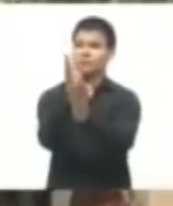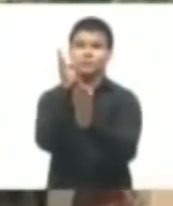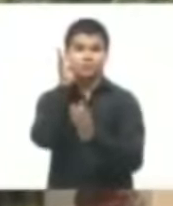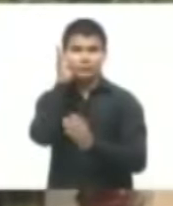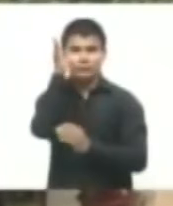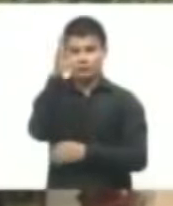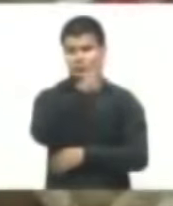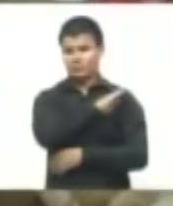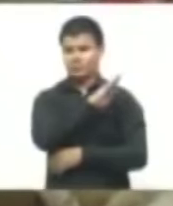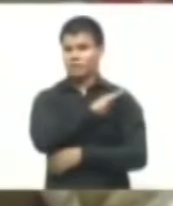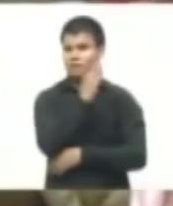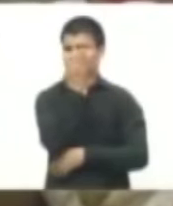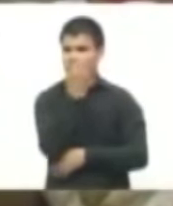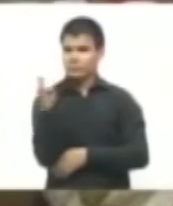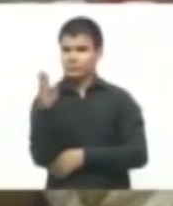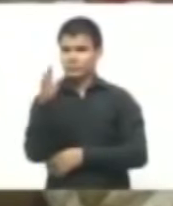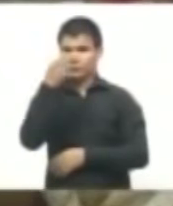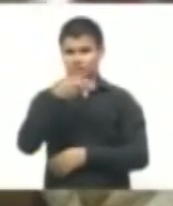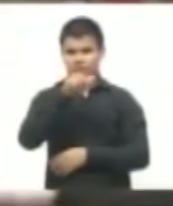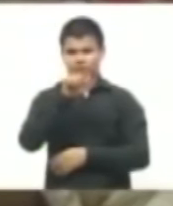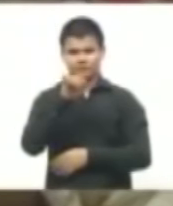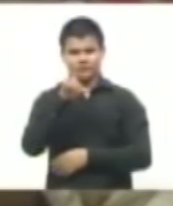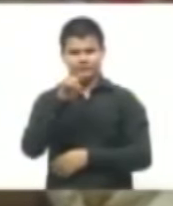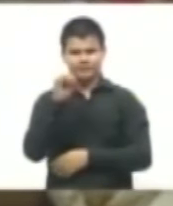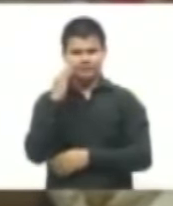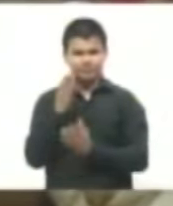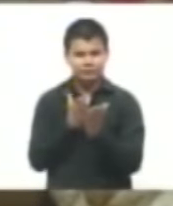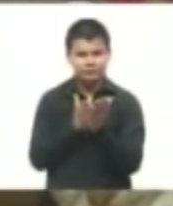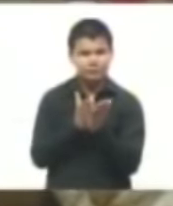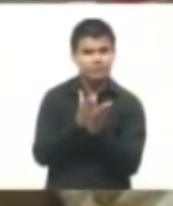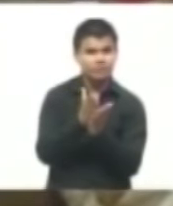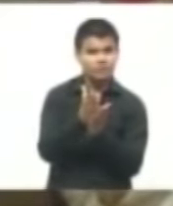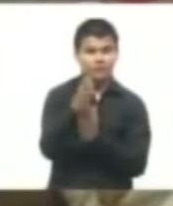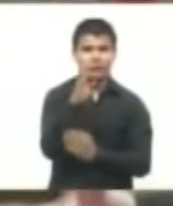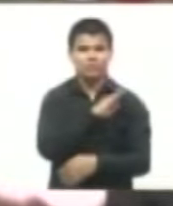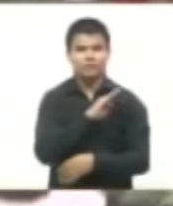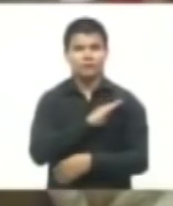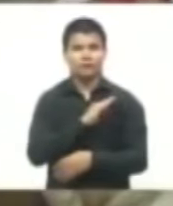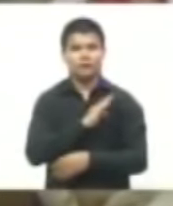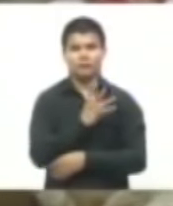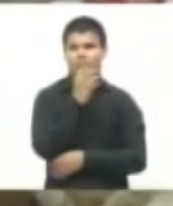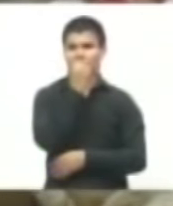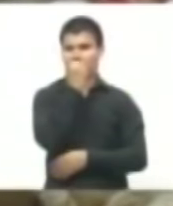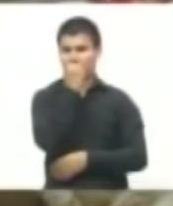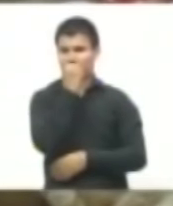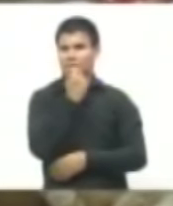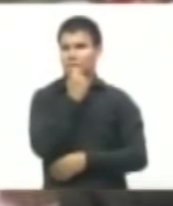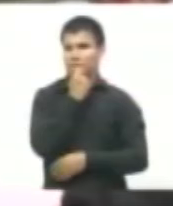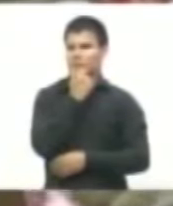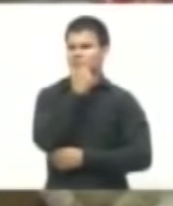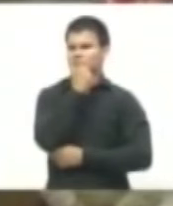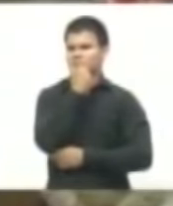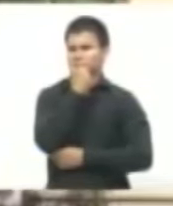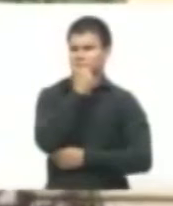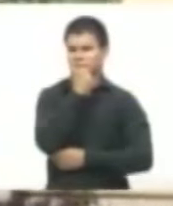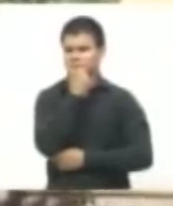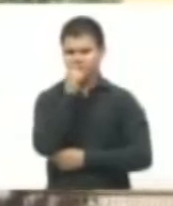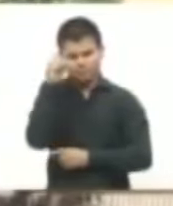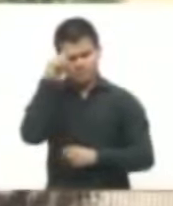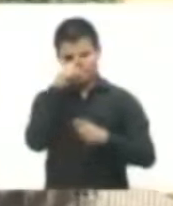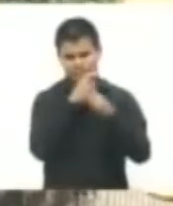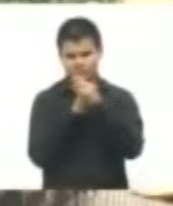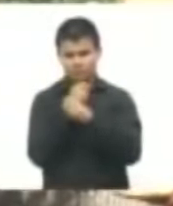alcaldía de Barranquilla. Aida no ha dicho nada. Ella ha guardado prudente silencio y está evaluando si sería conveniente